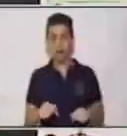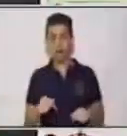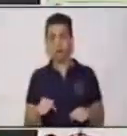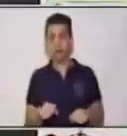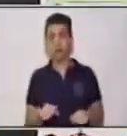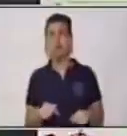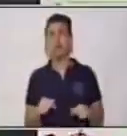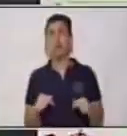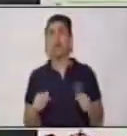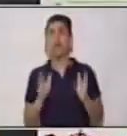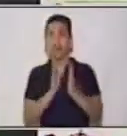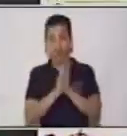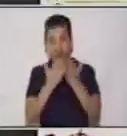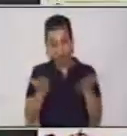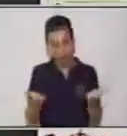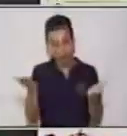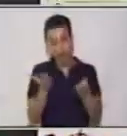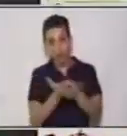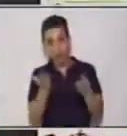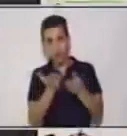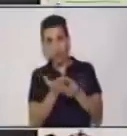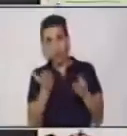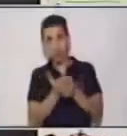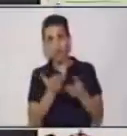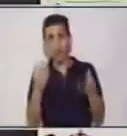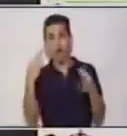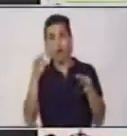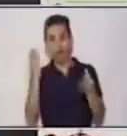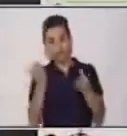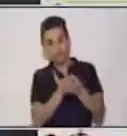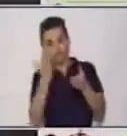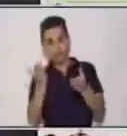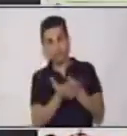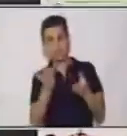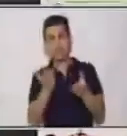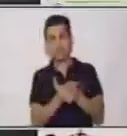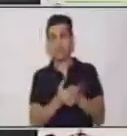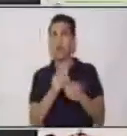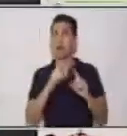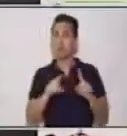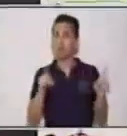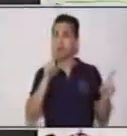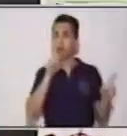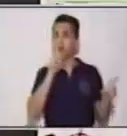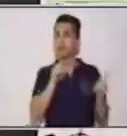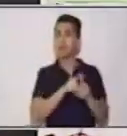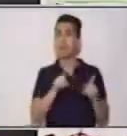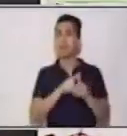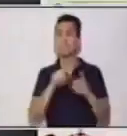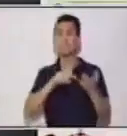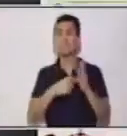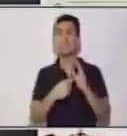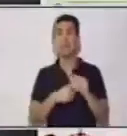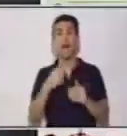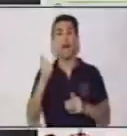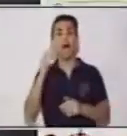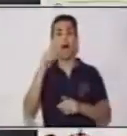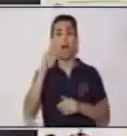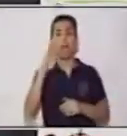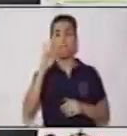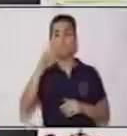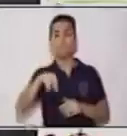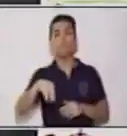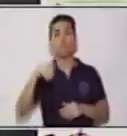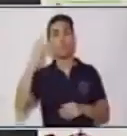proceso educativo donde acumulamos hojas y vamos adjuntando, pero también se refiere a un álbum de música, por ejemplo,